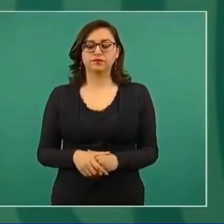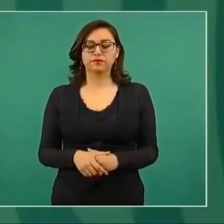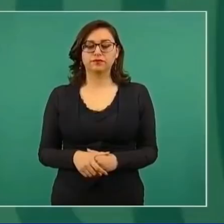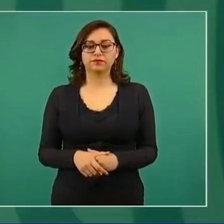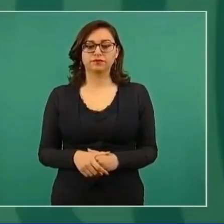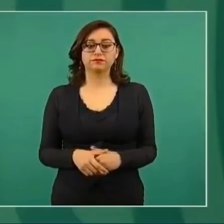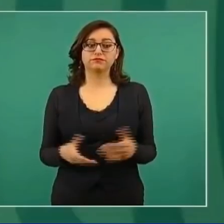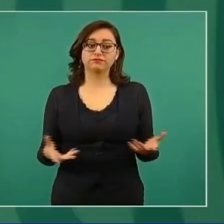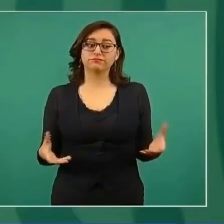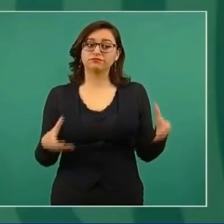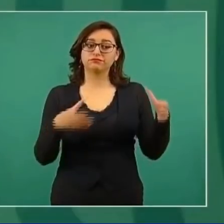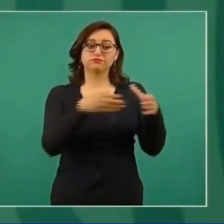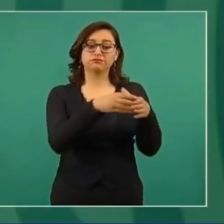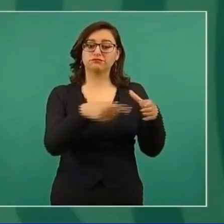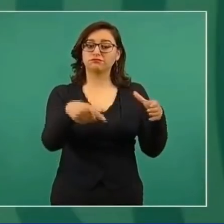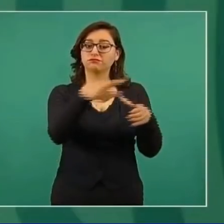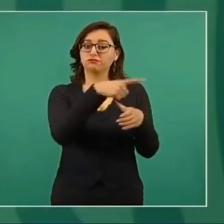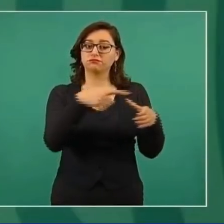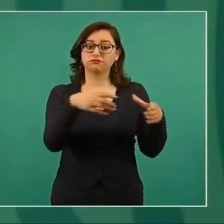Son clasistas